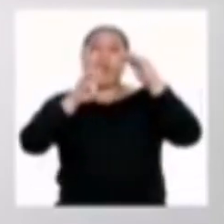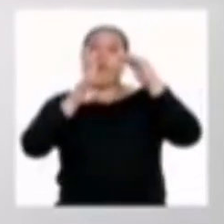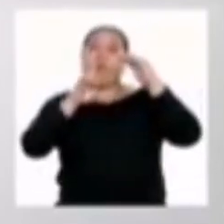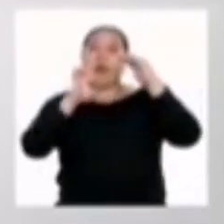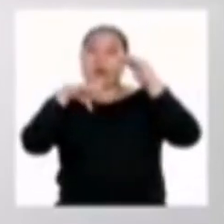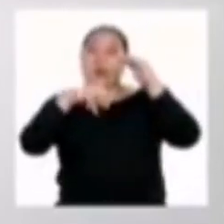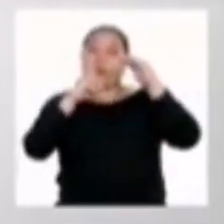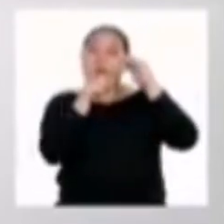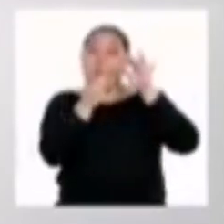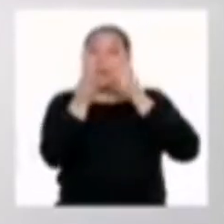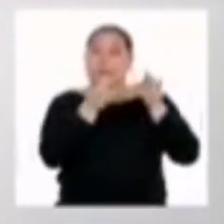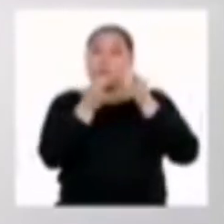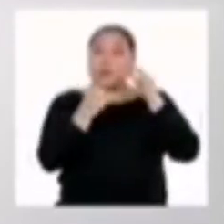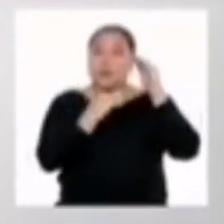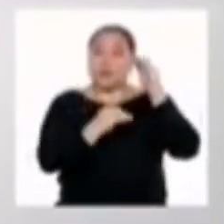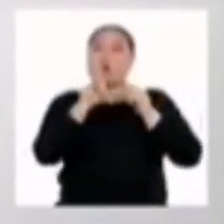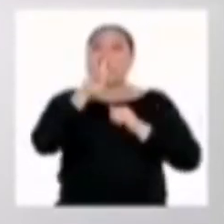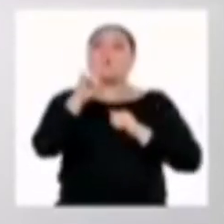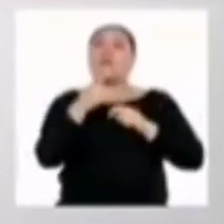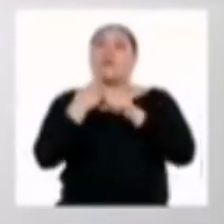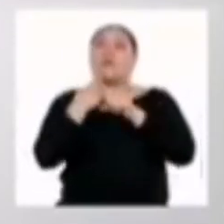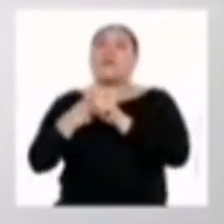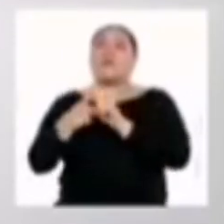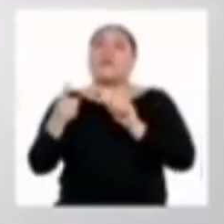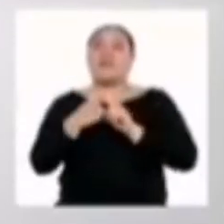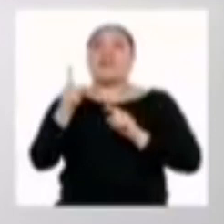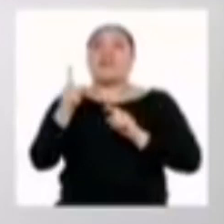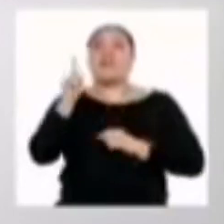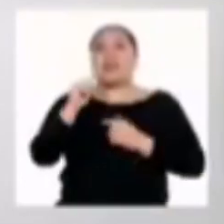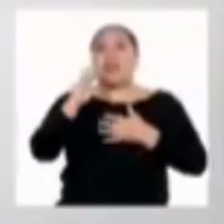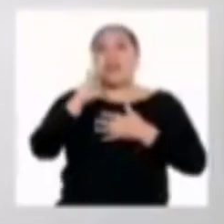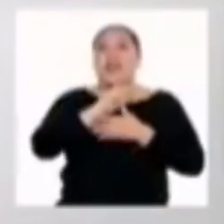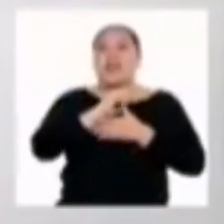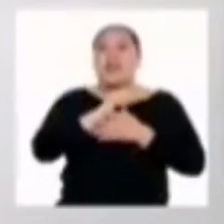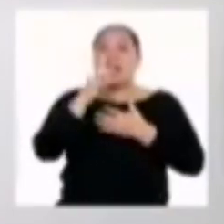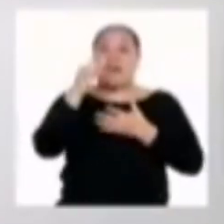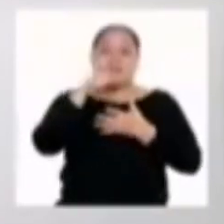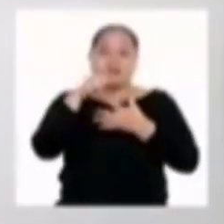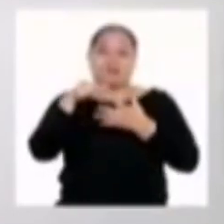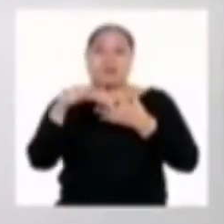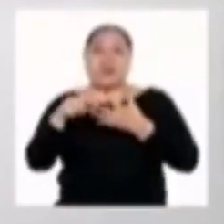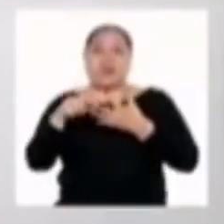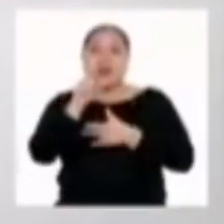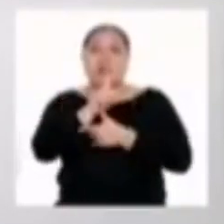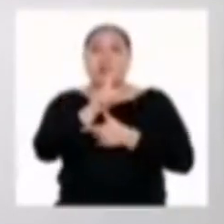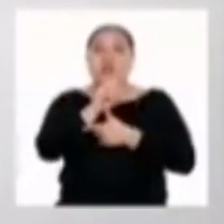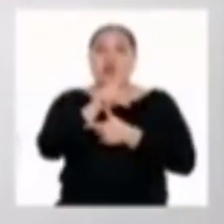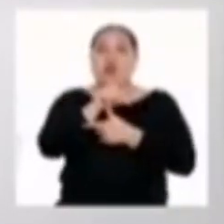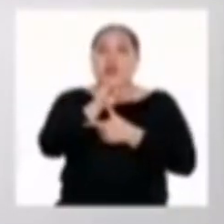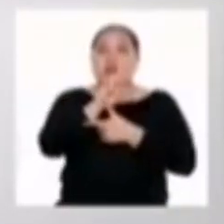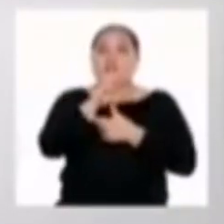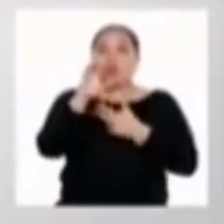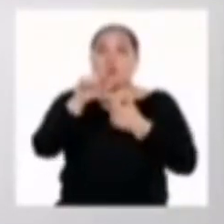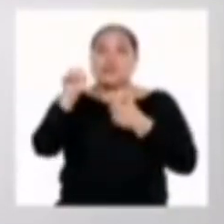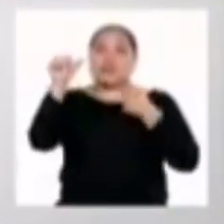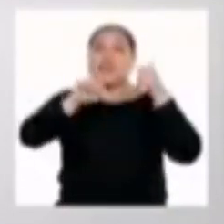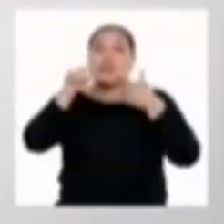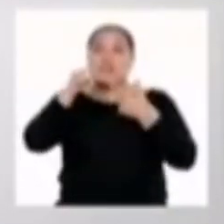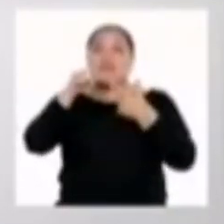que podemos usar los tipos de argumento que aprendimos en el bloque pasado. Lógicos,